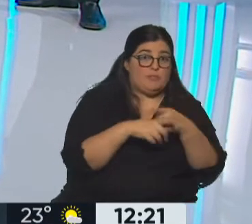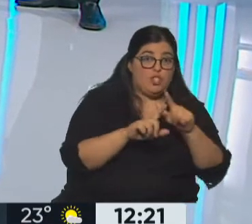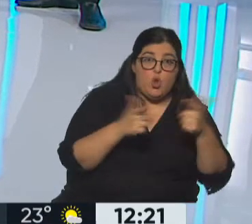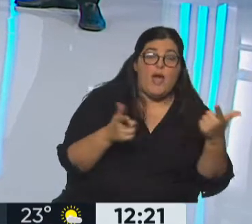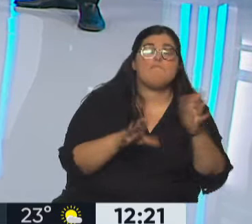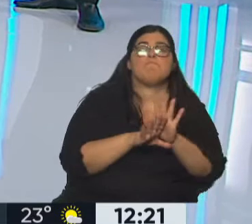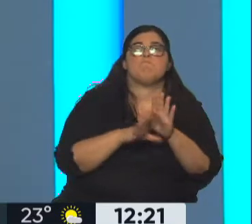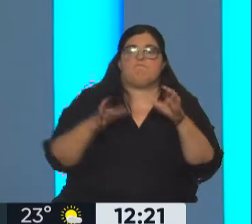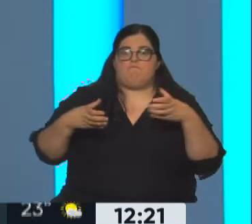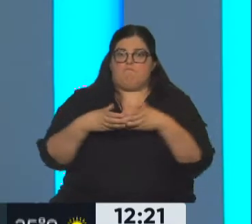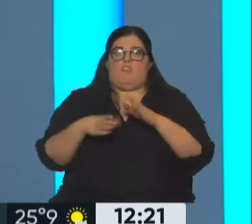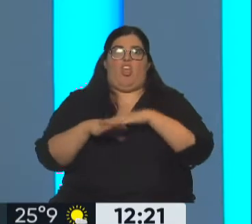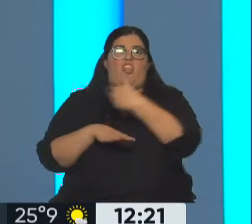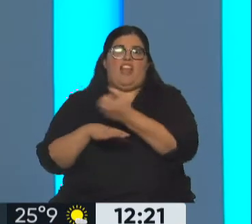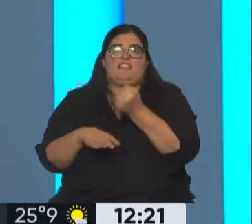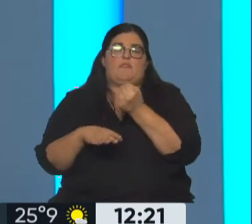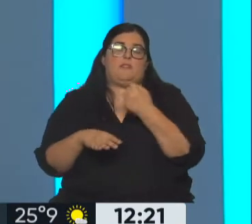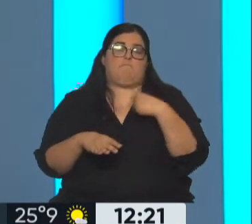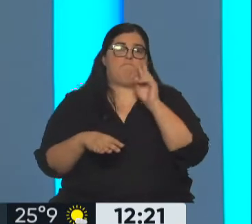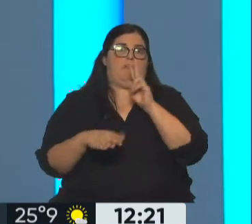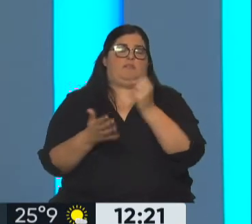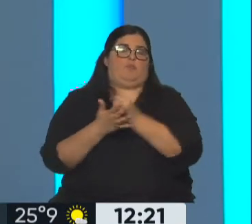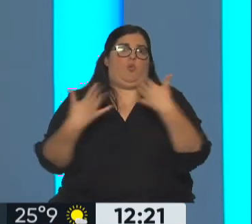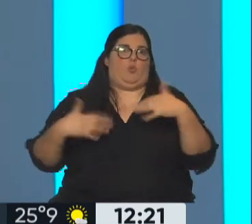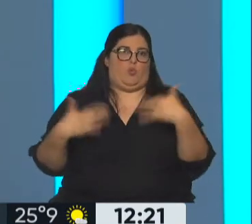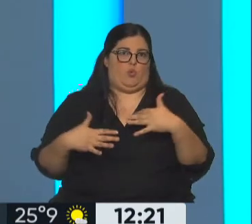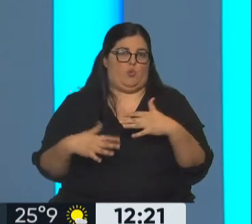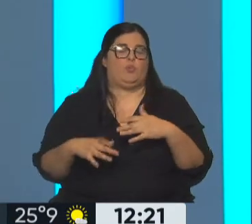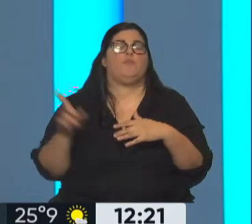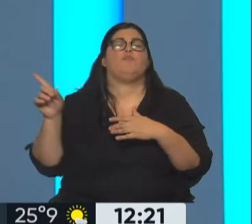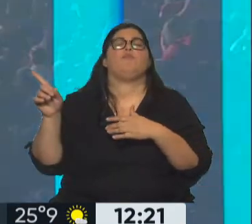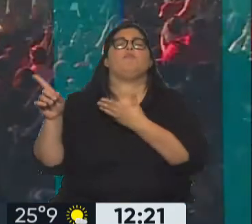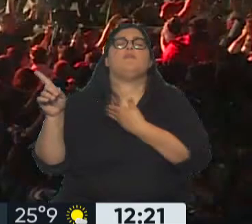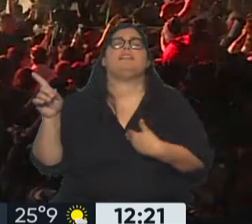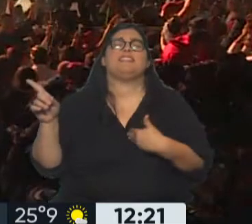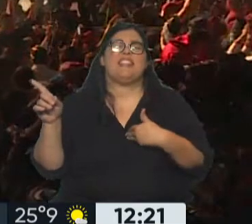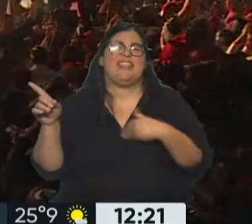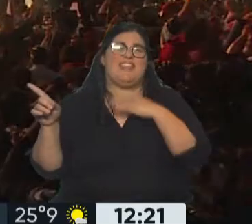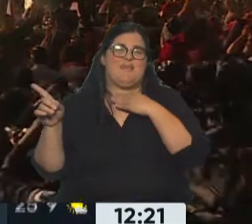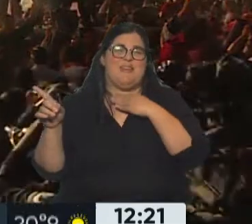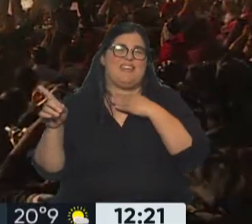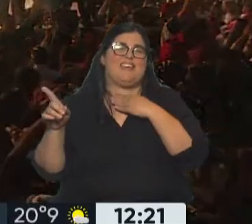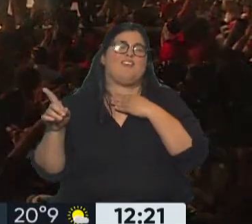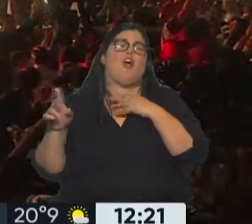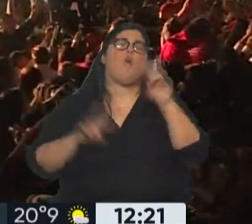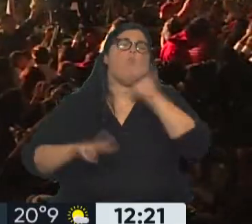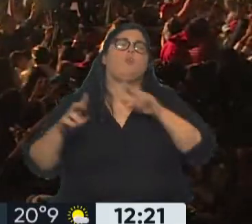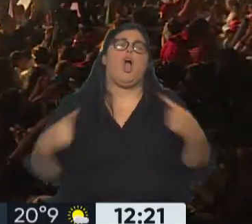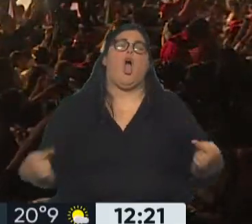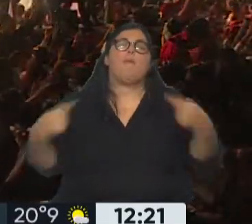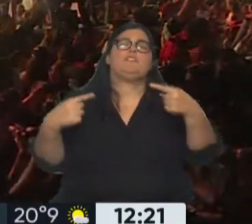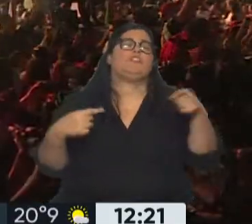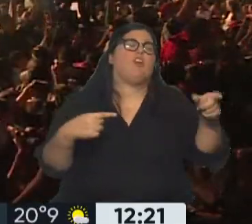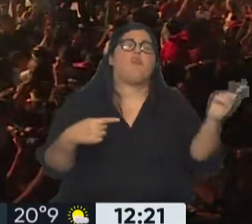vez el gesto de AMLO de subir a un rival al ring más presentable y más fácilmente derrotable,